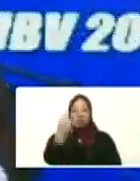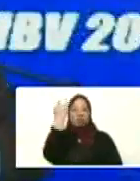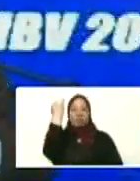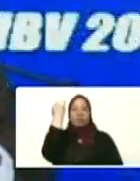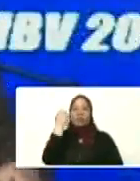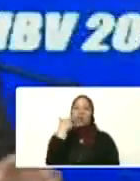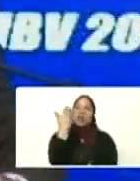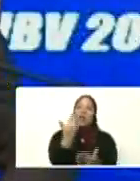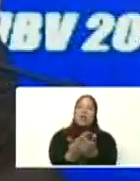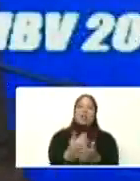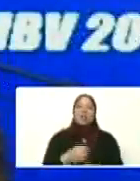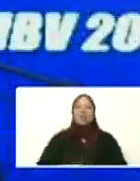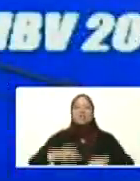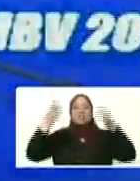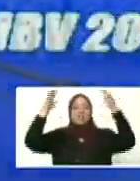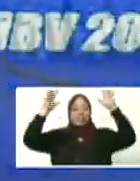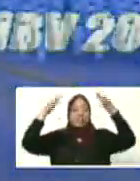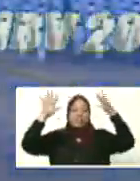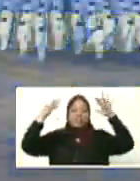Muchas gracias.